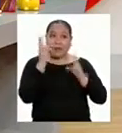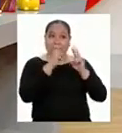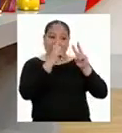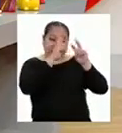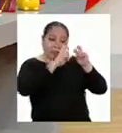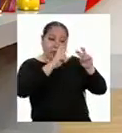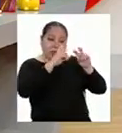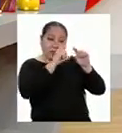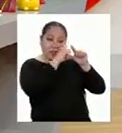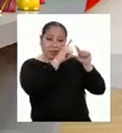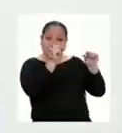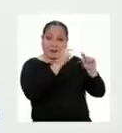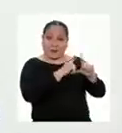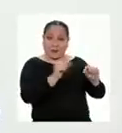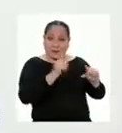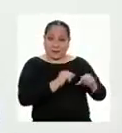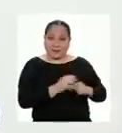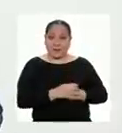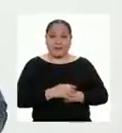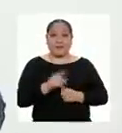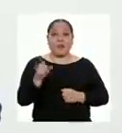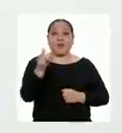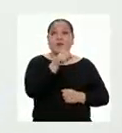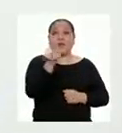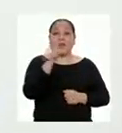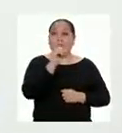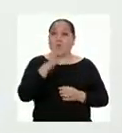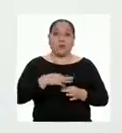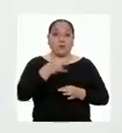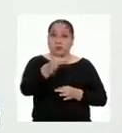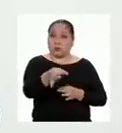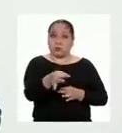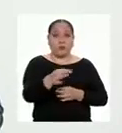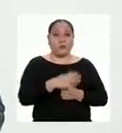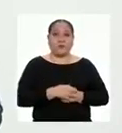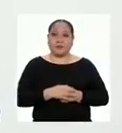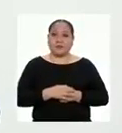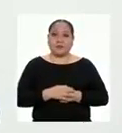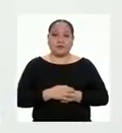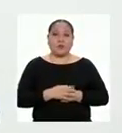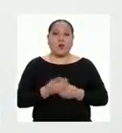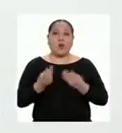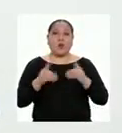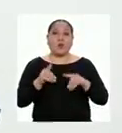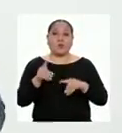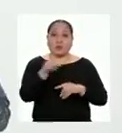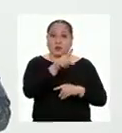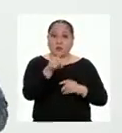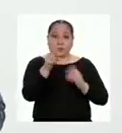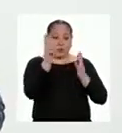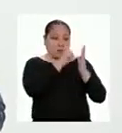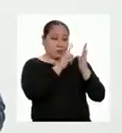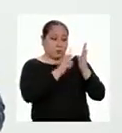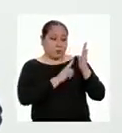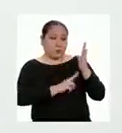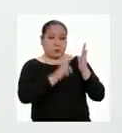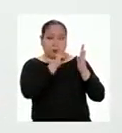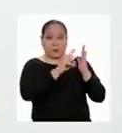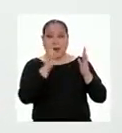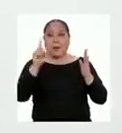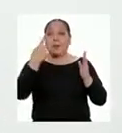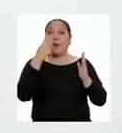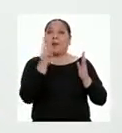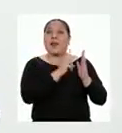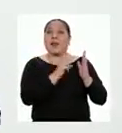al análisis párrafo por párrafo. Pero ustedes no se la salteen cuando lean sus textos, porque su primera